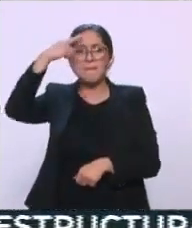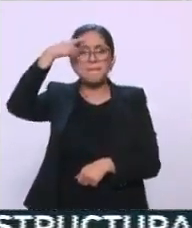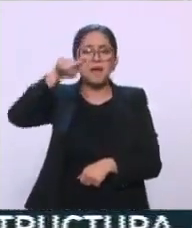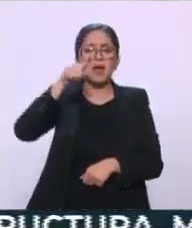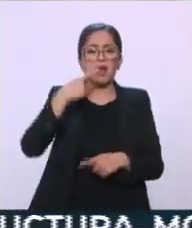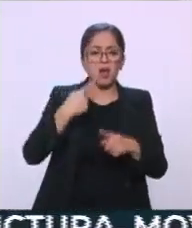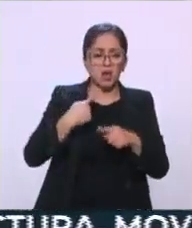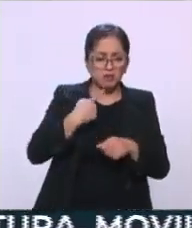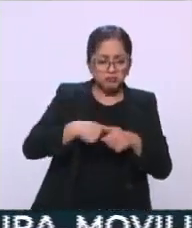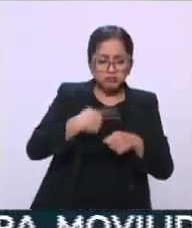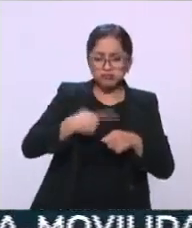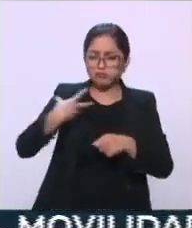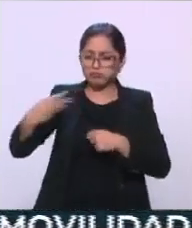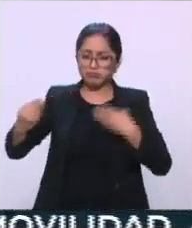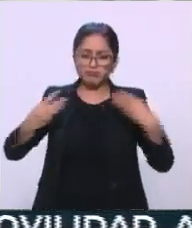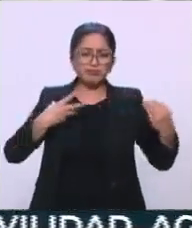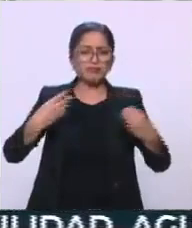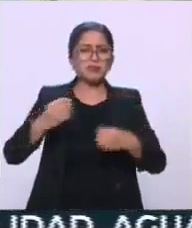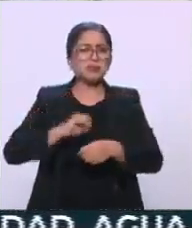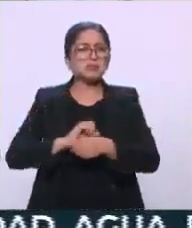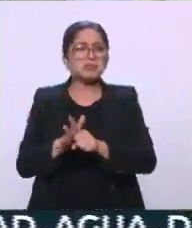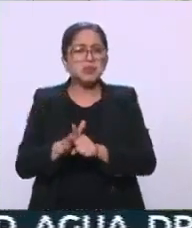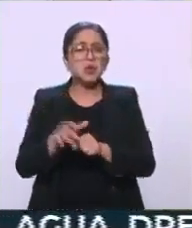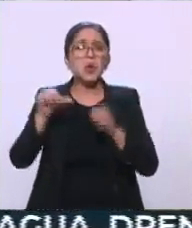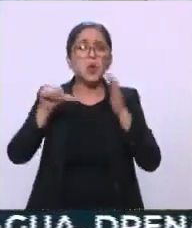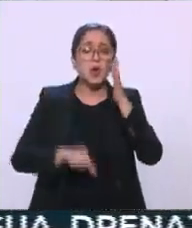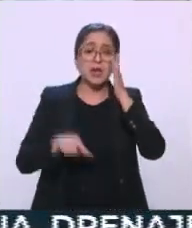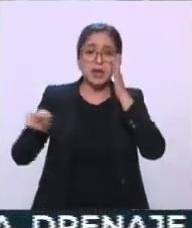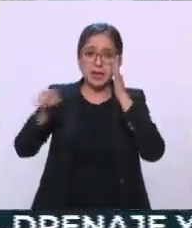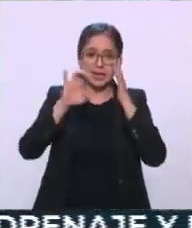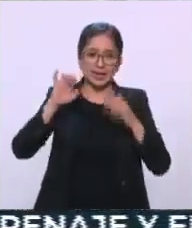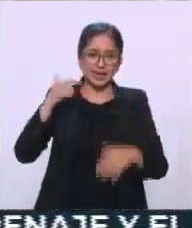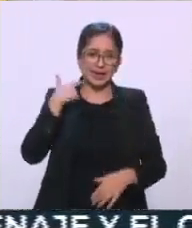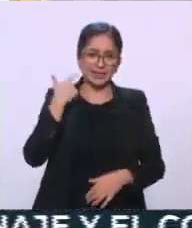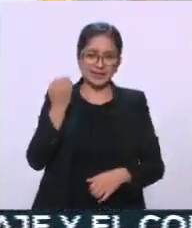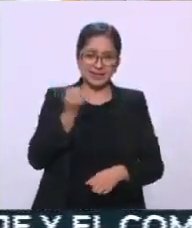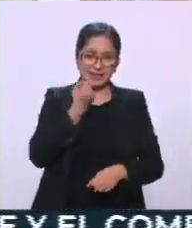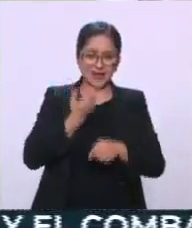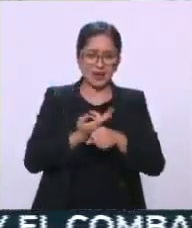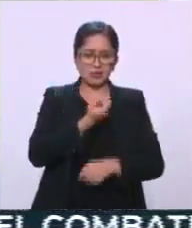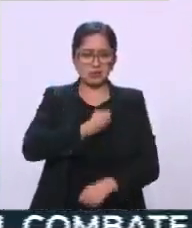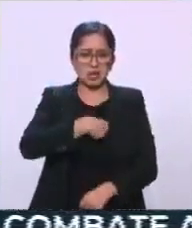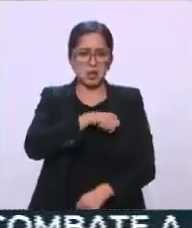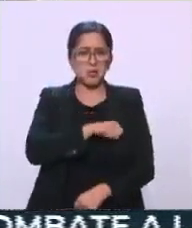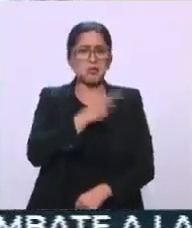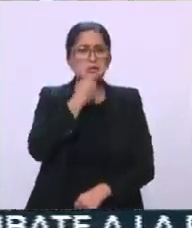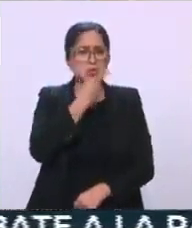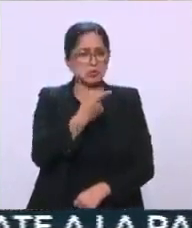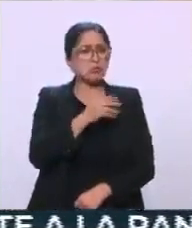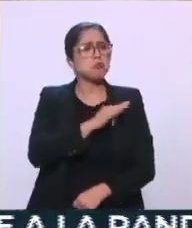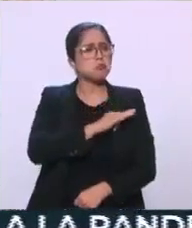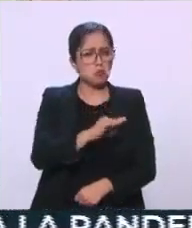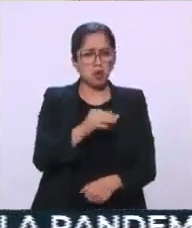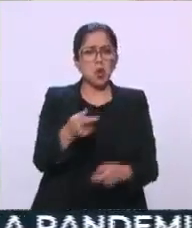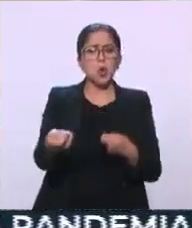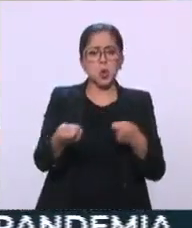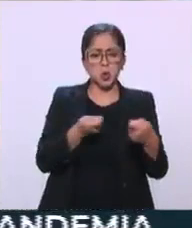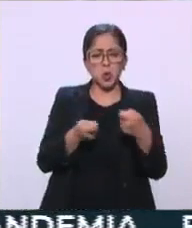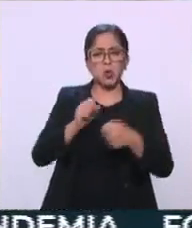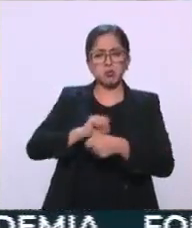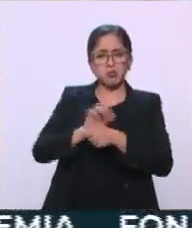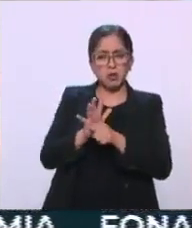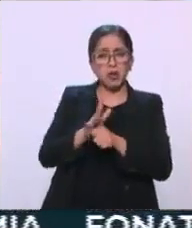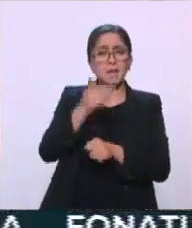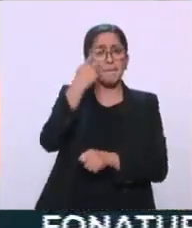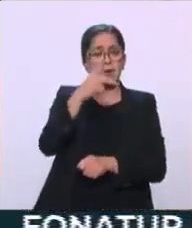pandemia de COVID-19? Hoy, 6 exsecretarios de salud aseguraron que es posible controlar la pandemia cumpliendo con 4